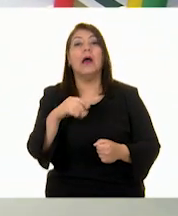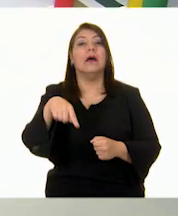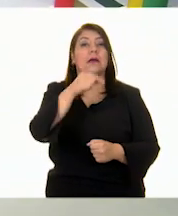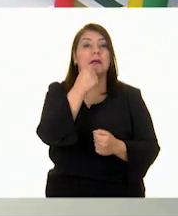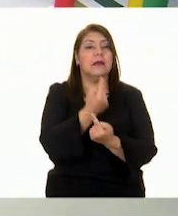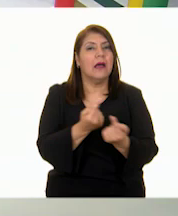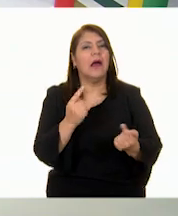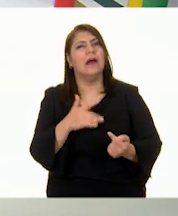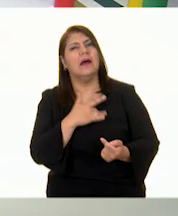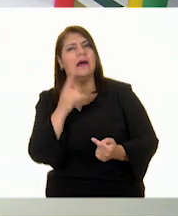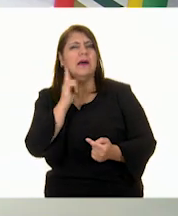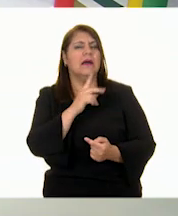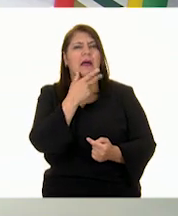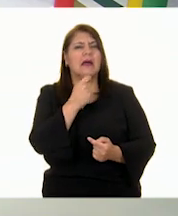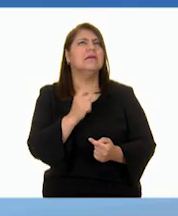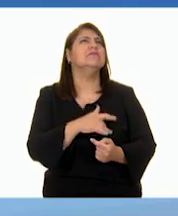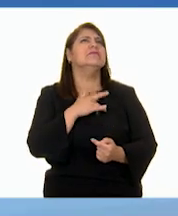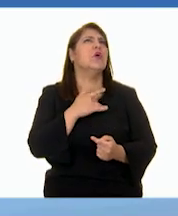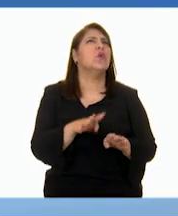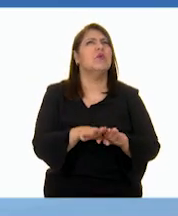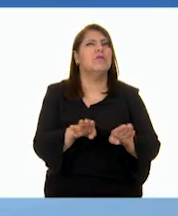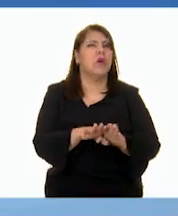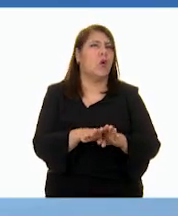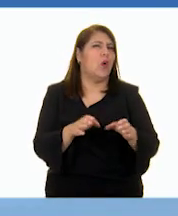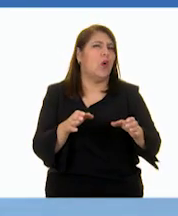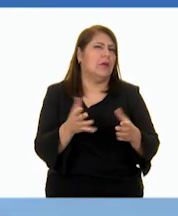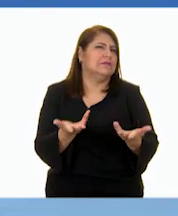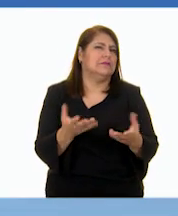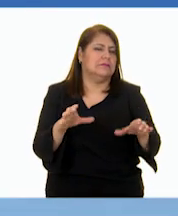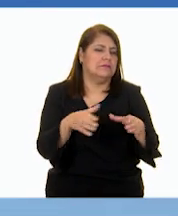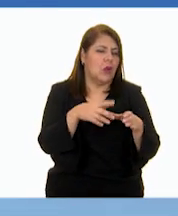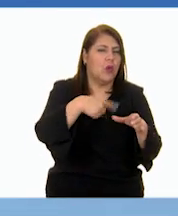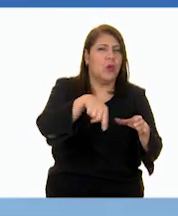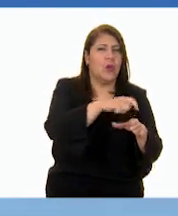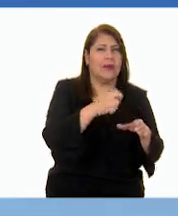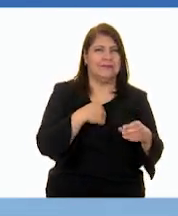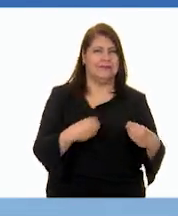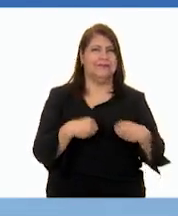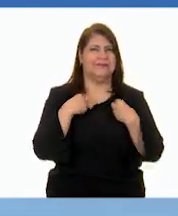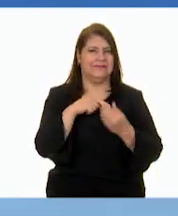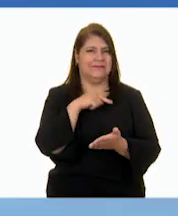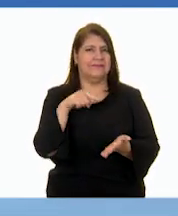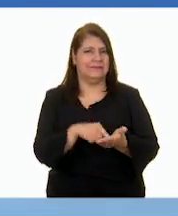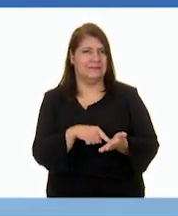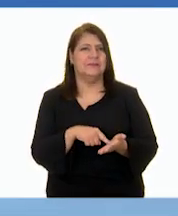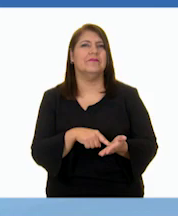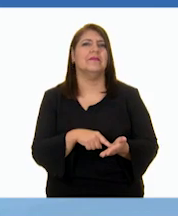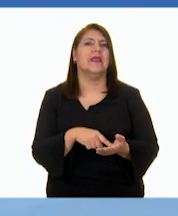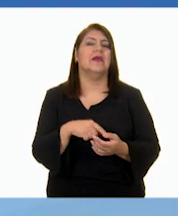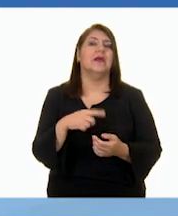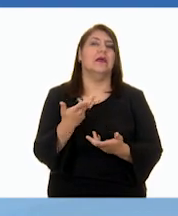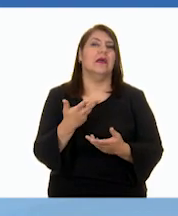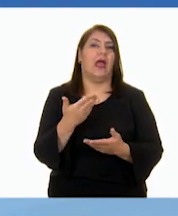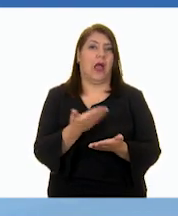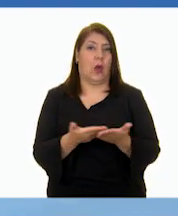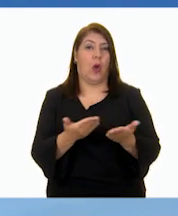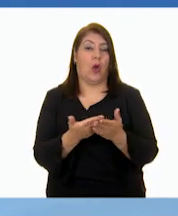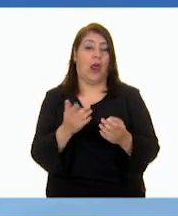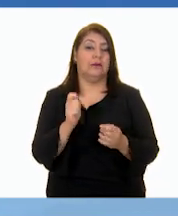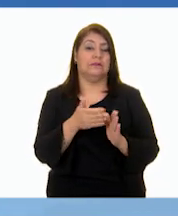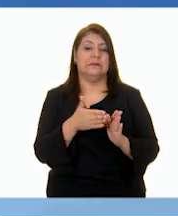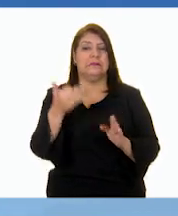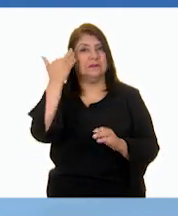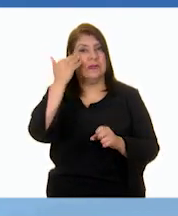niñas de nuestras comunidades. Bueno, de nuestras colonias, en el confinamiento y en esos